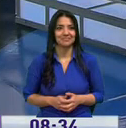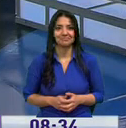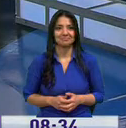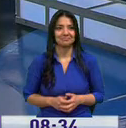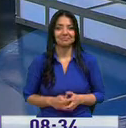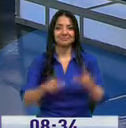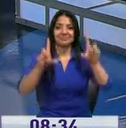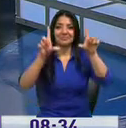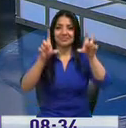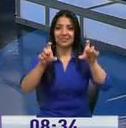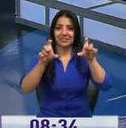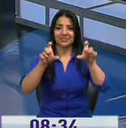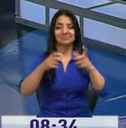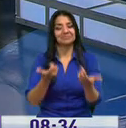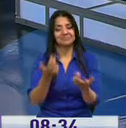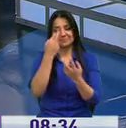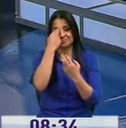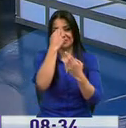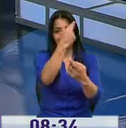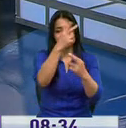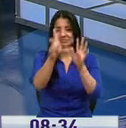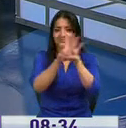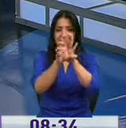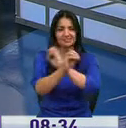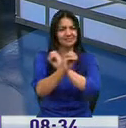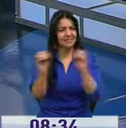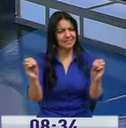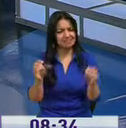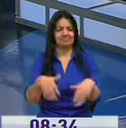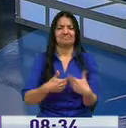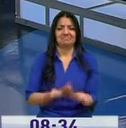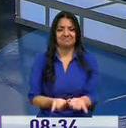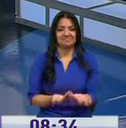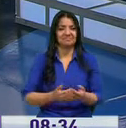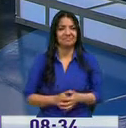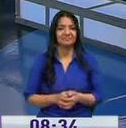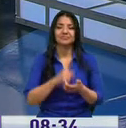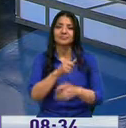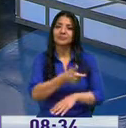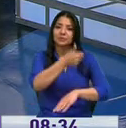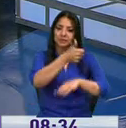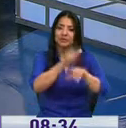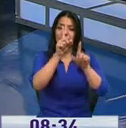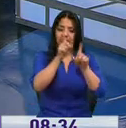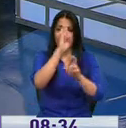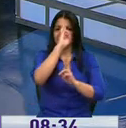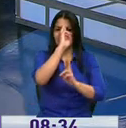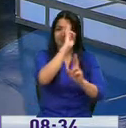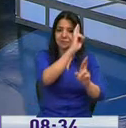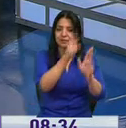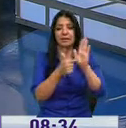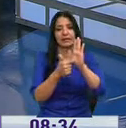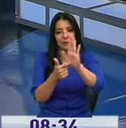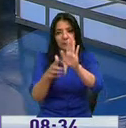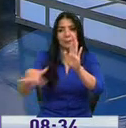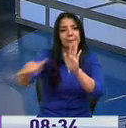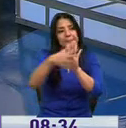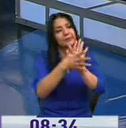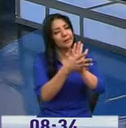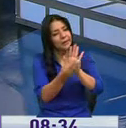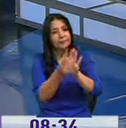del día es cortesía del irrespeto al tránsito. Qué barbaridad, ¿no? Son autoridades que deberían de poner el ejemplo en la